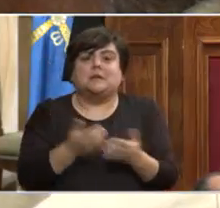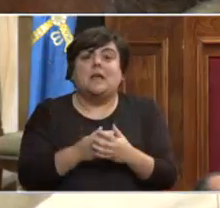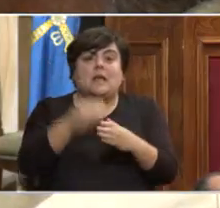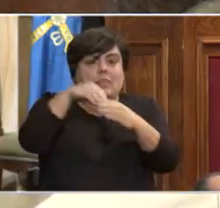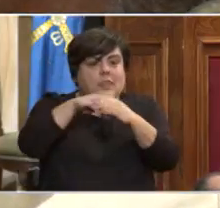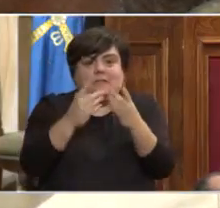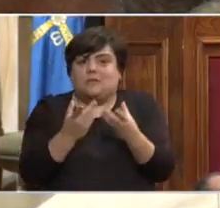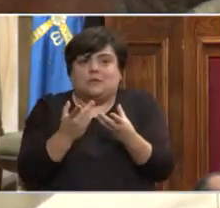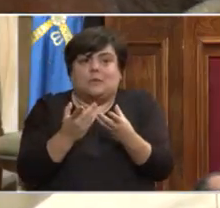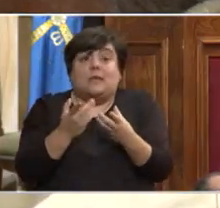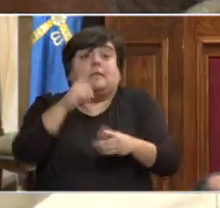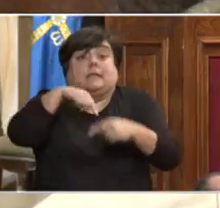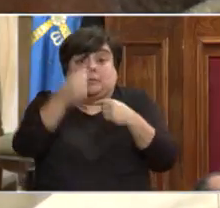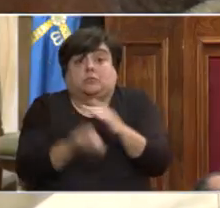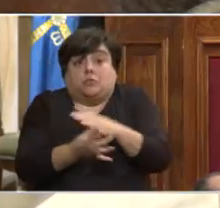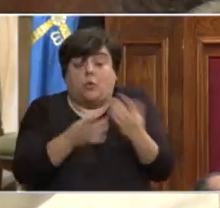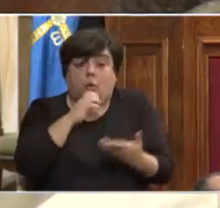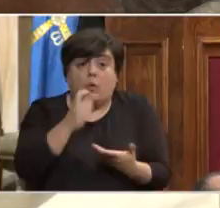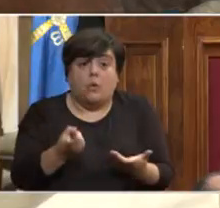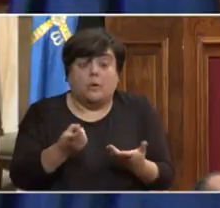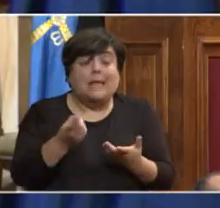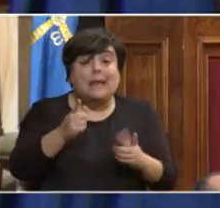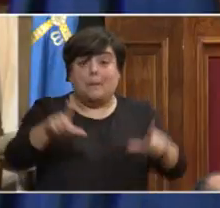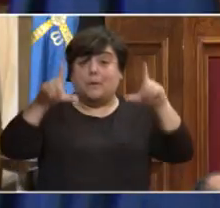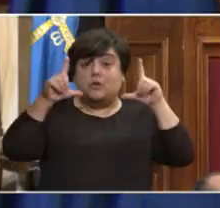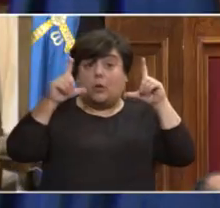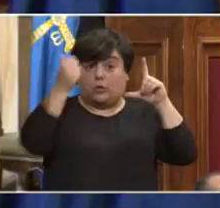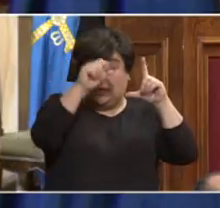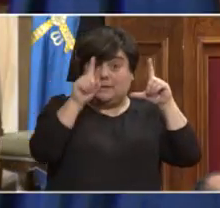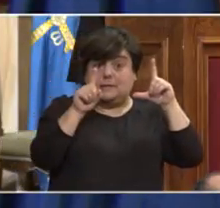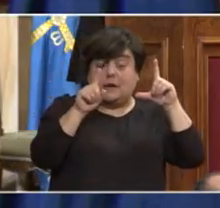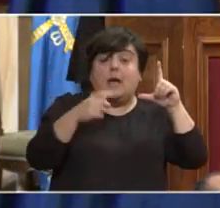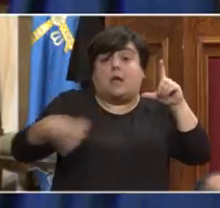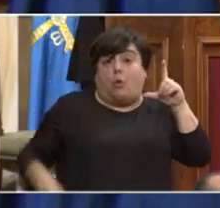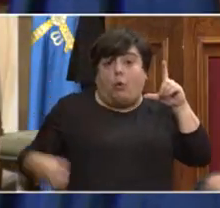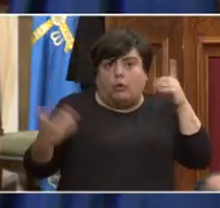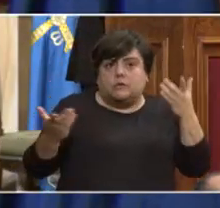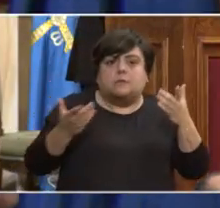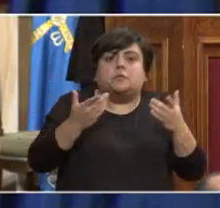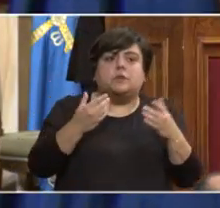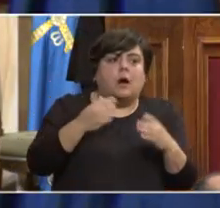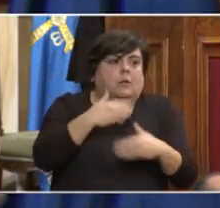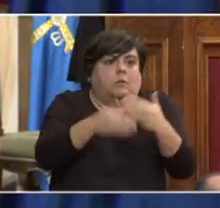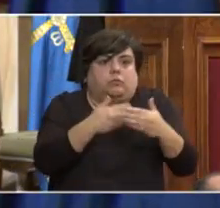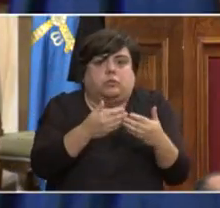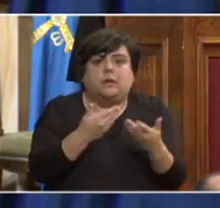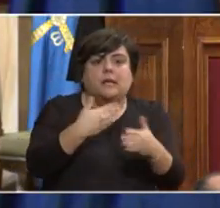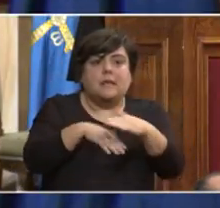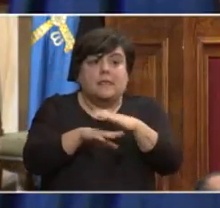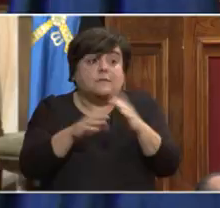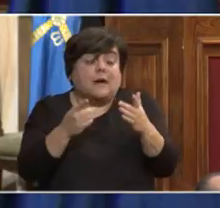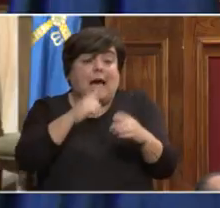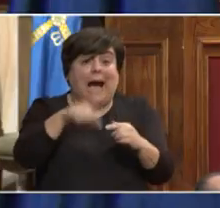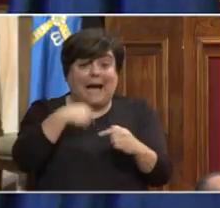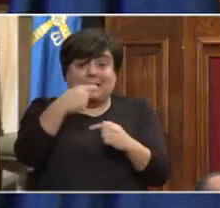envuelto y de cómo se desenvolvió, en la que su protagonista, el adelantado don Rodrigo Díaz de Carreras, se verá envuelto en singulares acontecimientos de los que se desenvolvió,